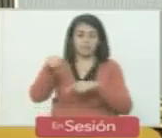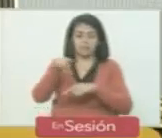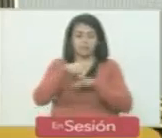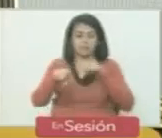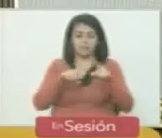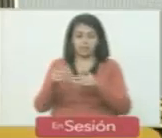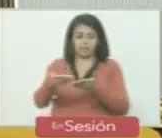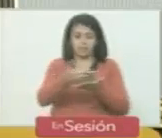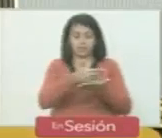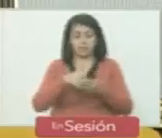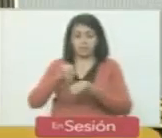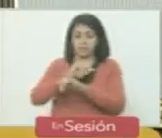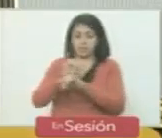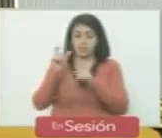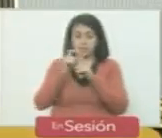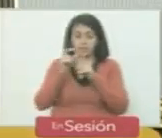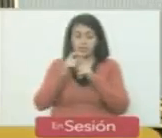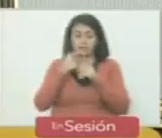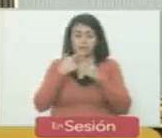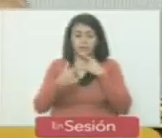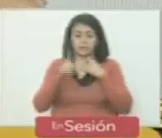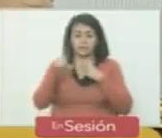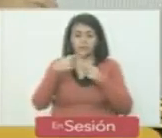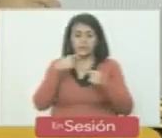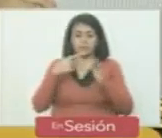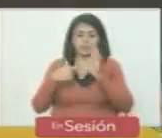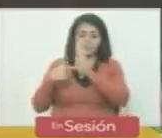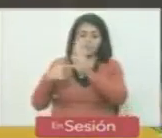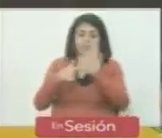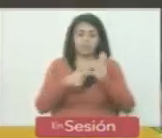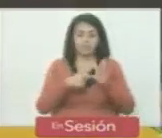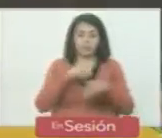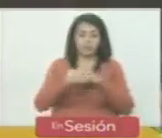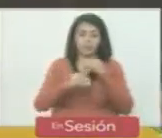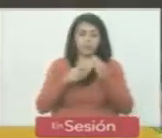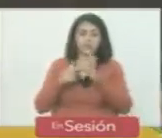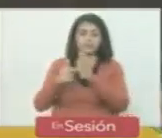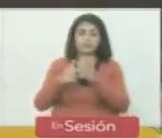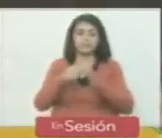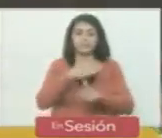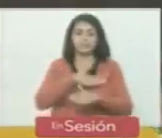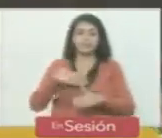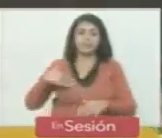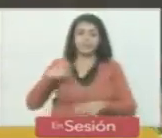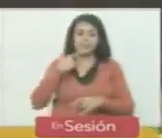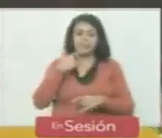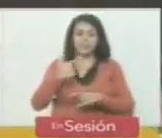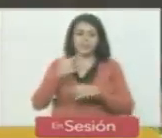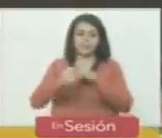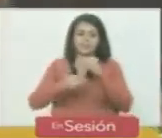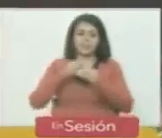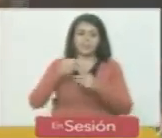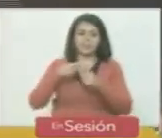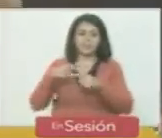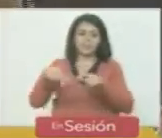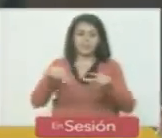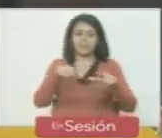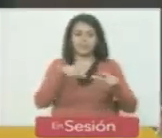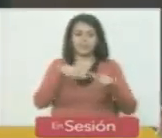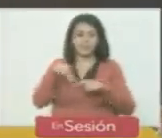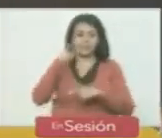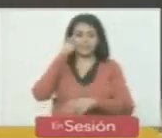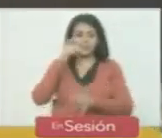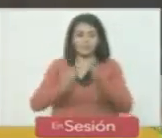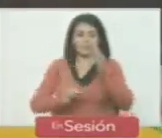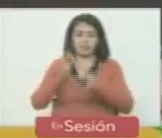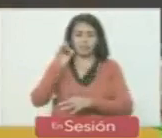le va a quitar el derecho de palabra. Pero quería recordar también ese asesinato. Entonces, yo lo que quiero instar al fiscal general de